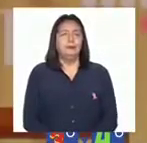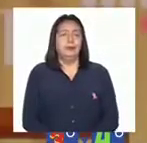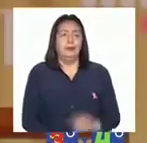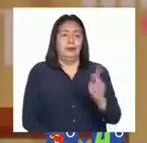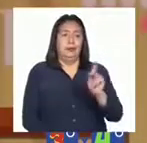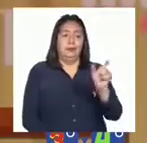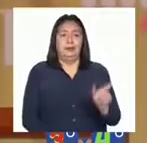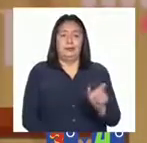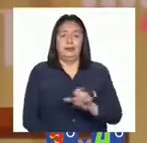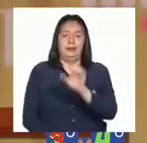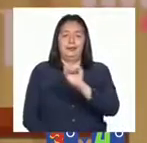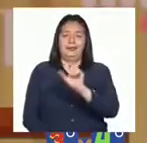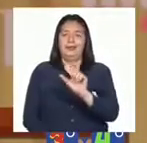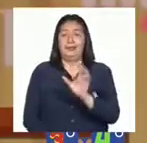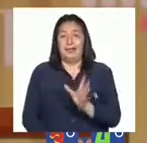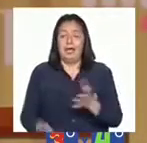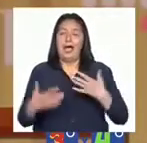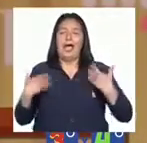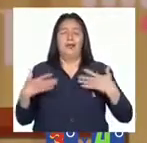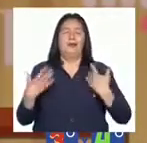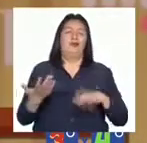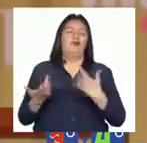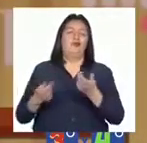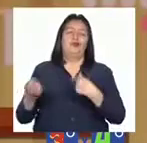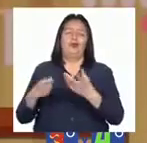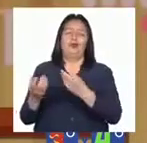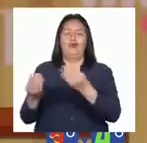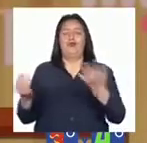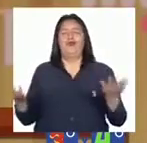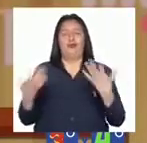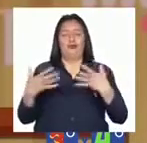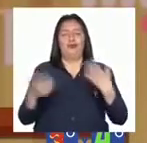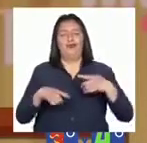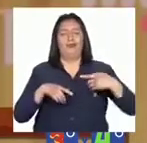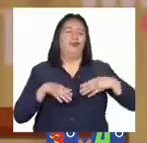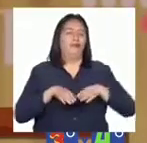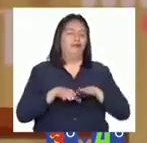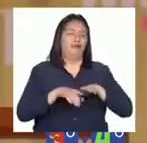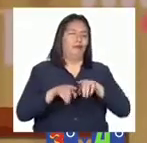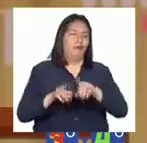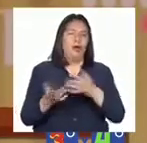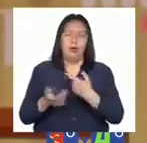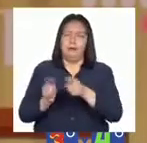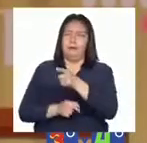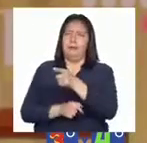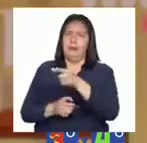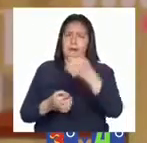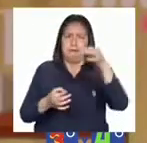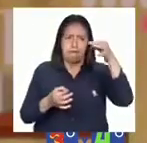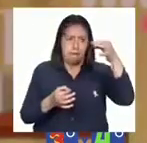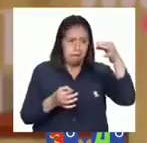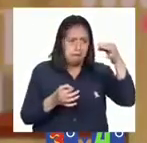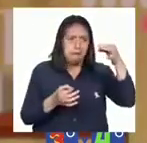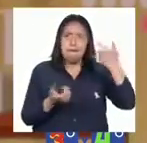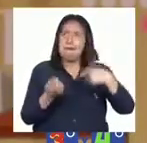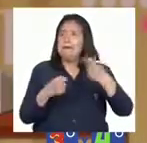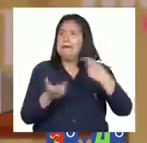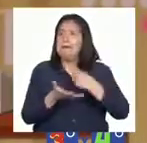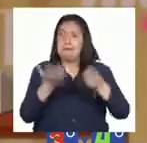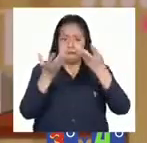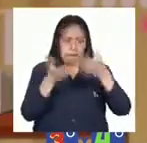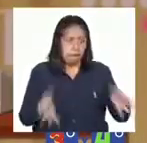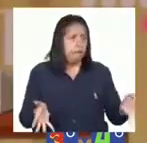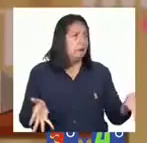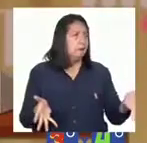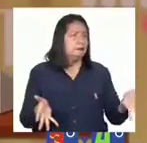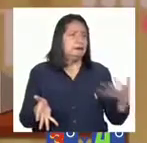Quilla y Sisa están muy contentas porque han vendido muchos de los productos que tejieron. Sin embargo, el papel donde anotaron las ventas de la semana se